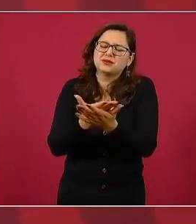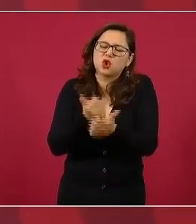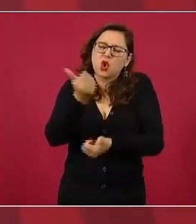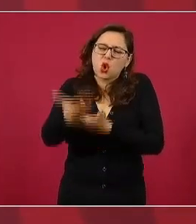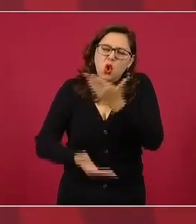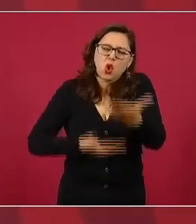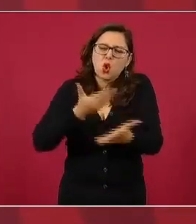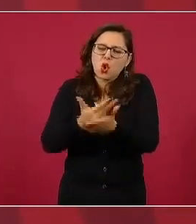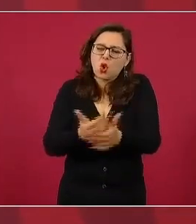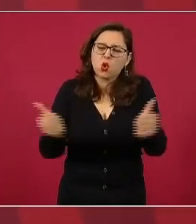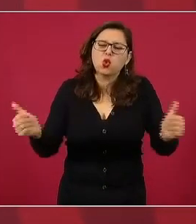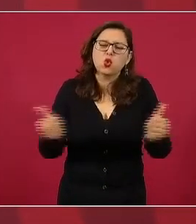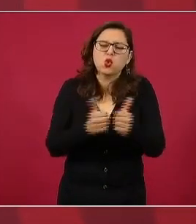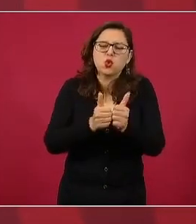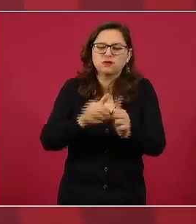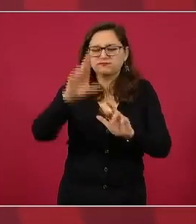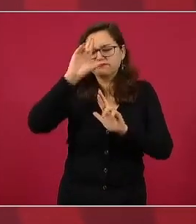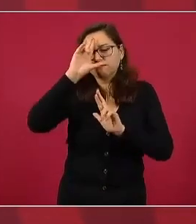que no